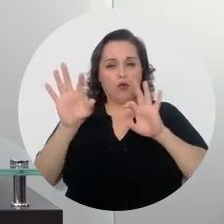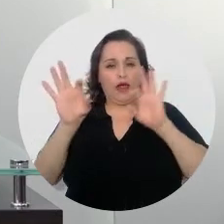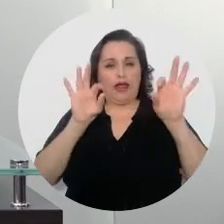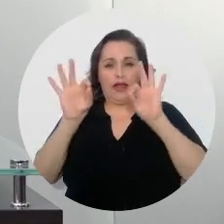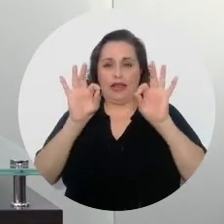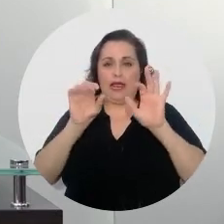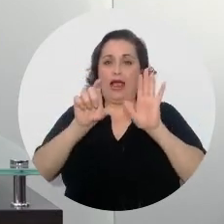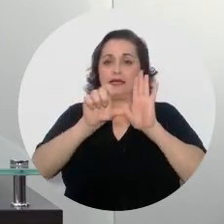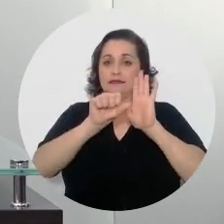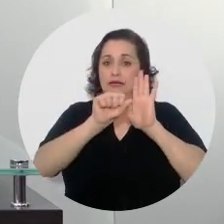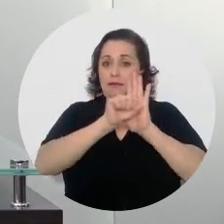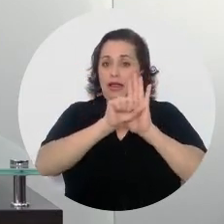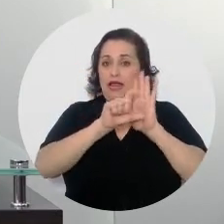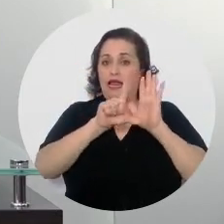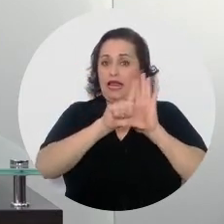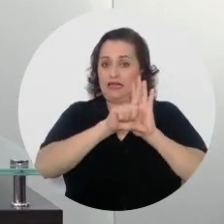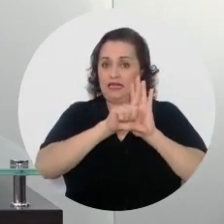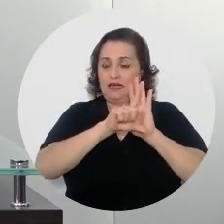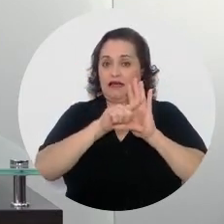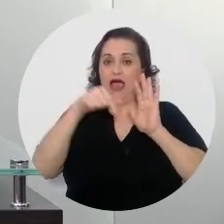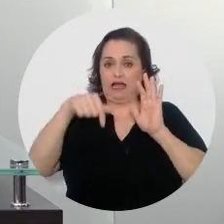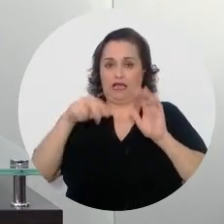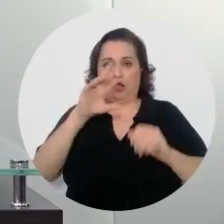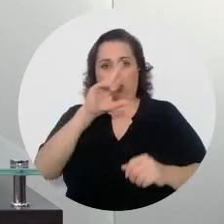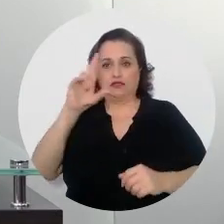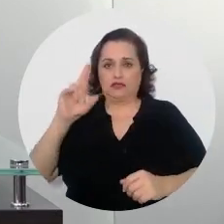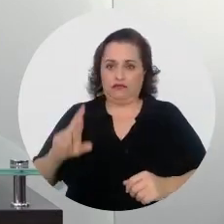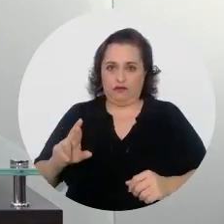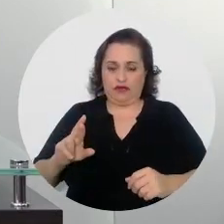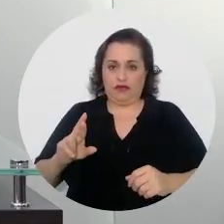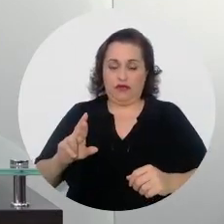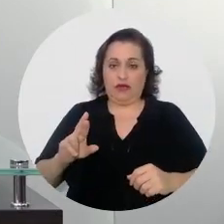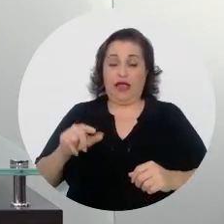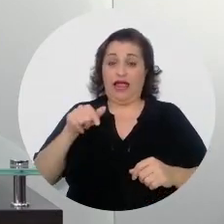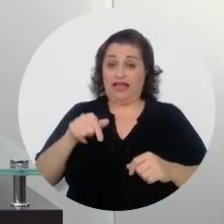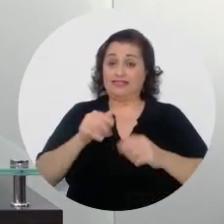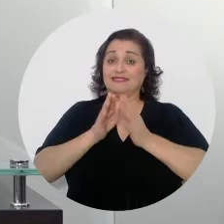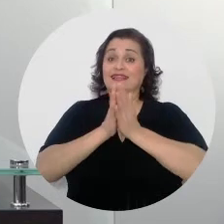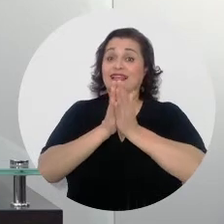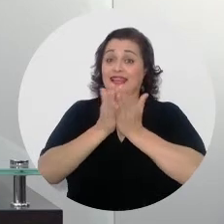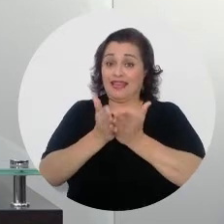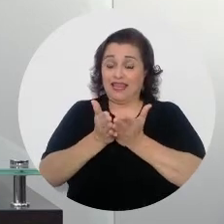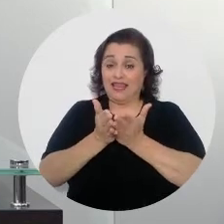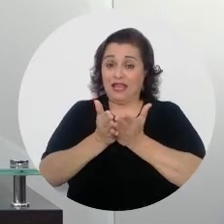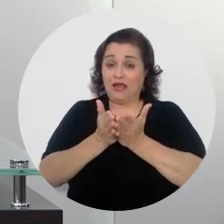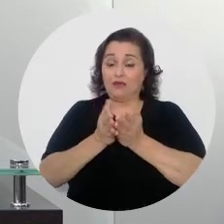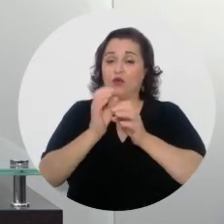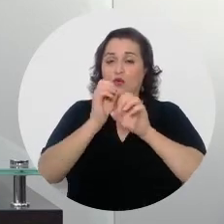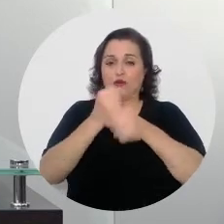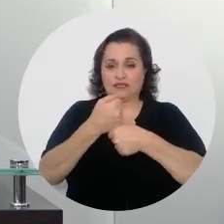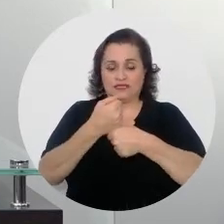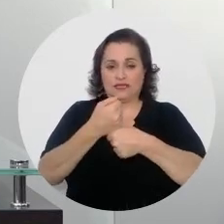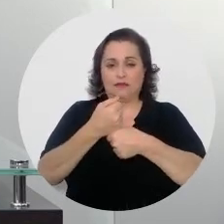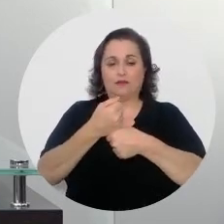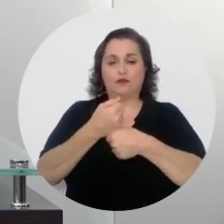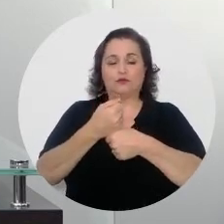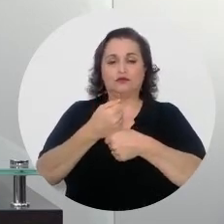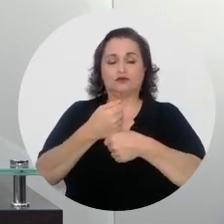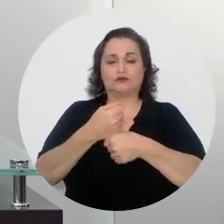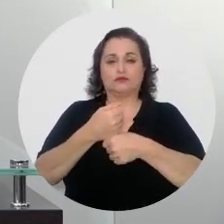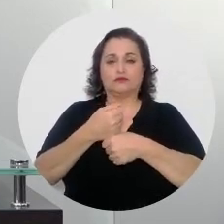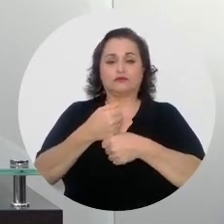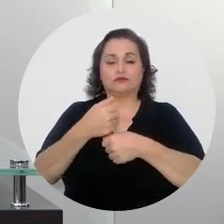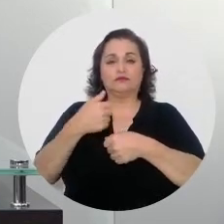se elige la Asamblea Legislativa en Costa Rica. Este fascículo lo